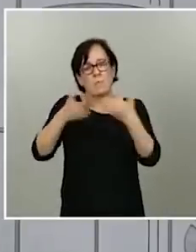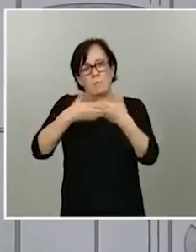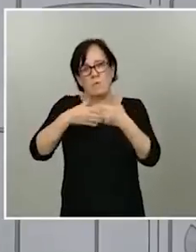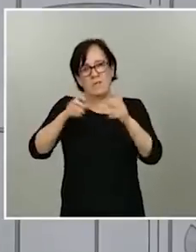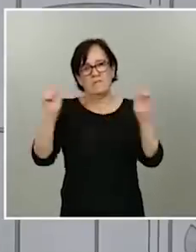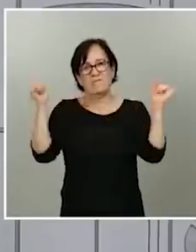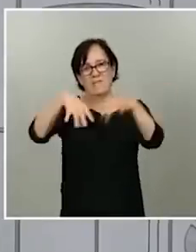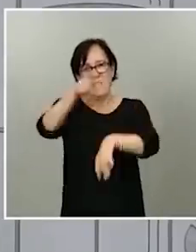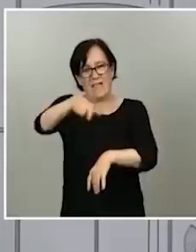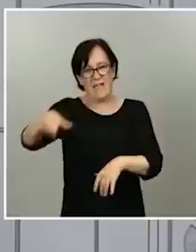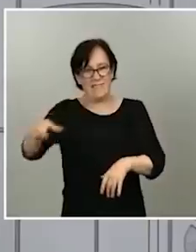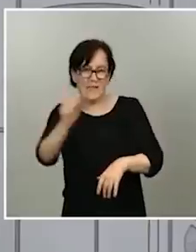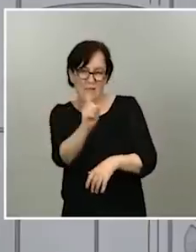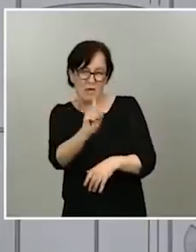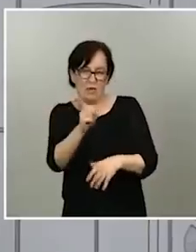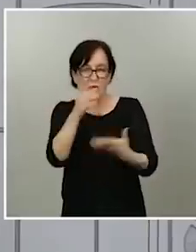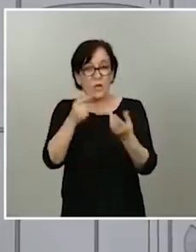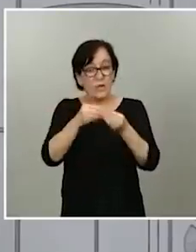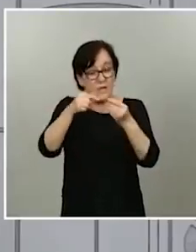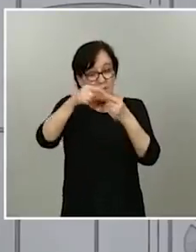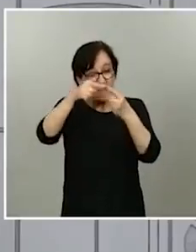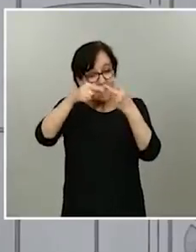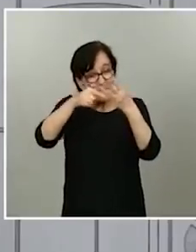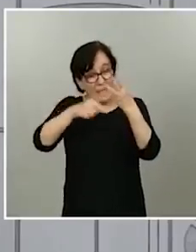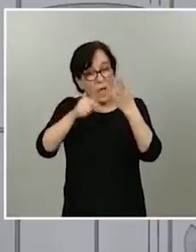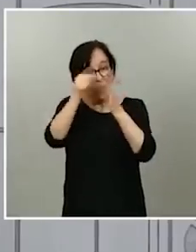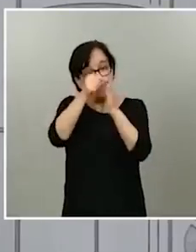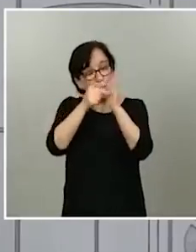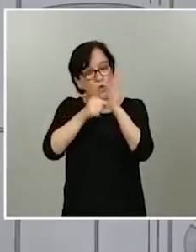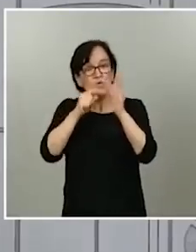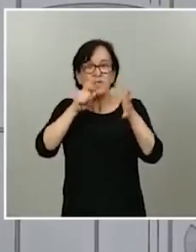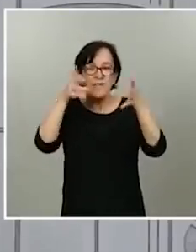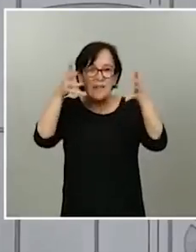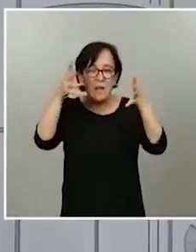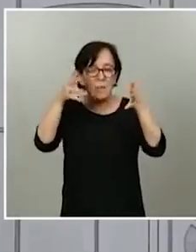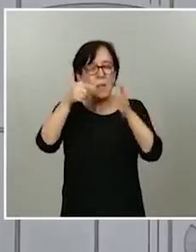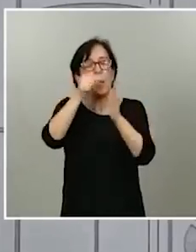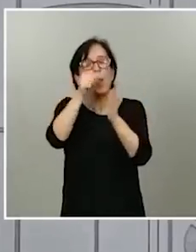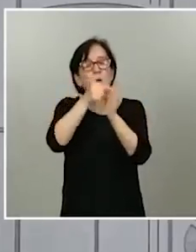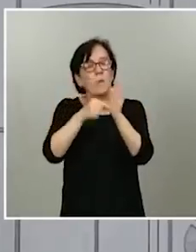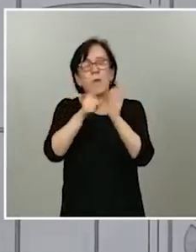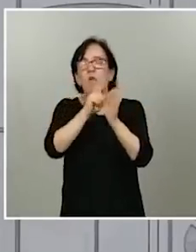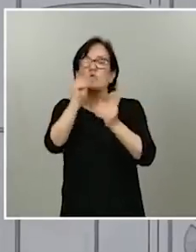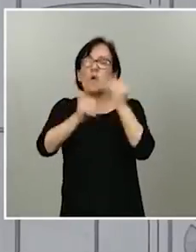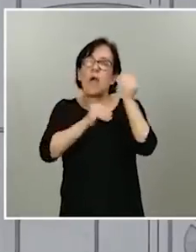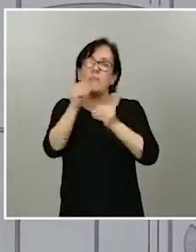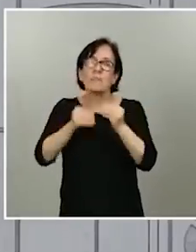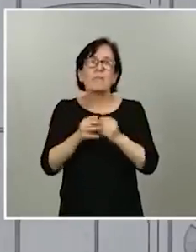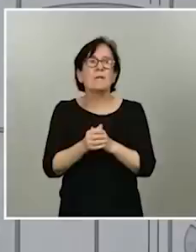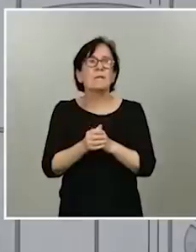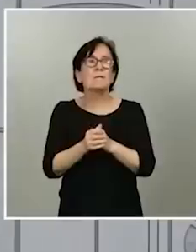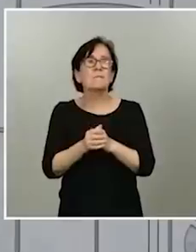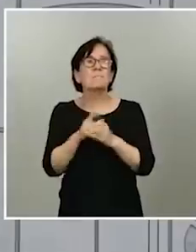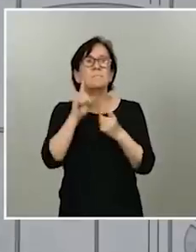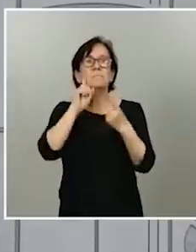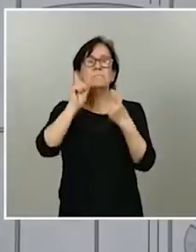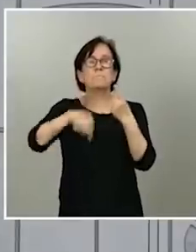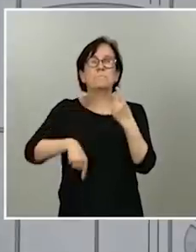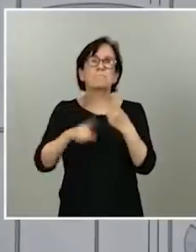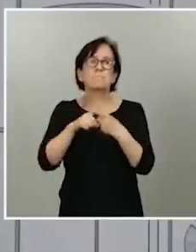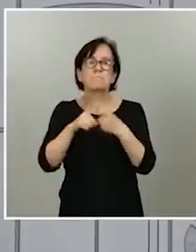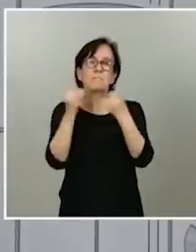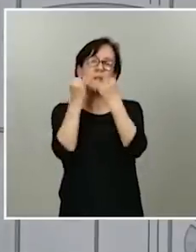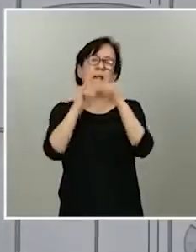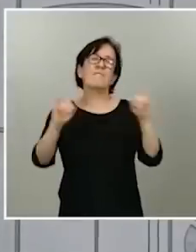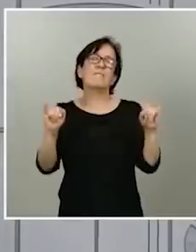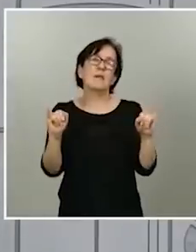mujeres, que no han trabajado nunca y no tienen ninguna prestación. Contando este 15%, o añadiendo, mejor dicho, este